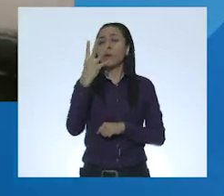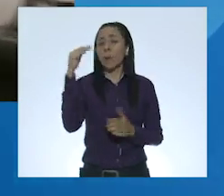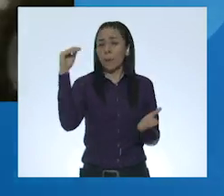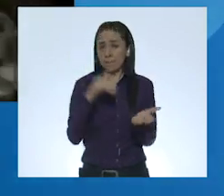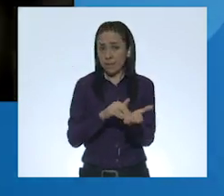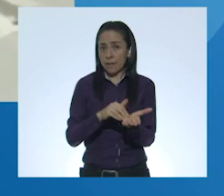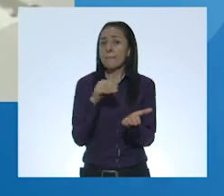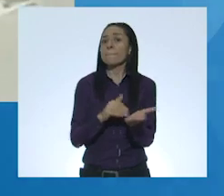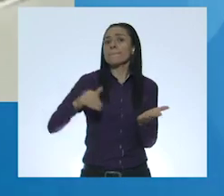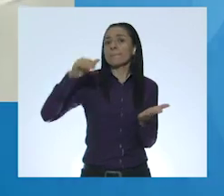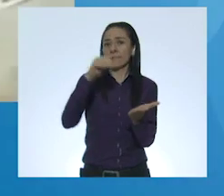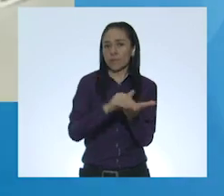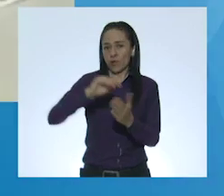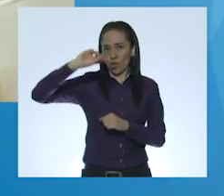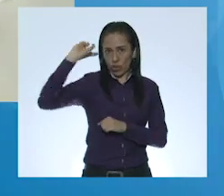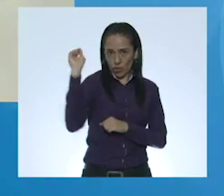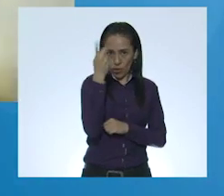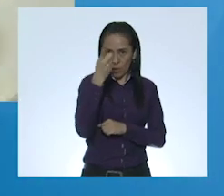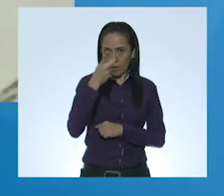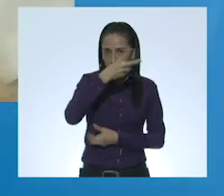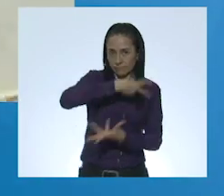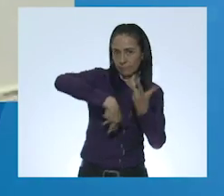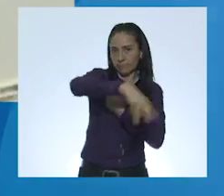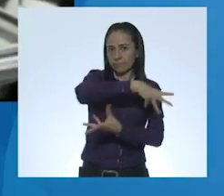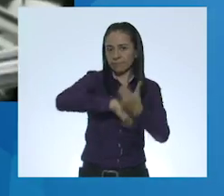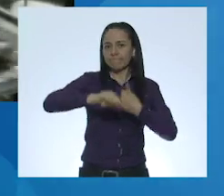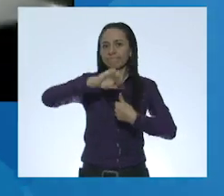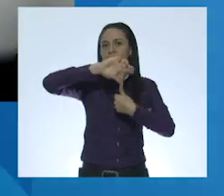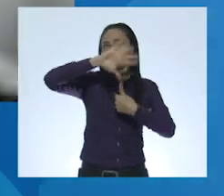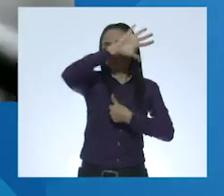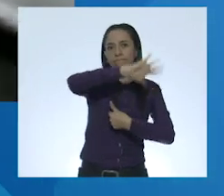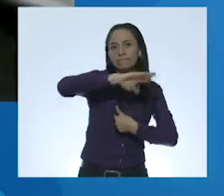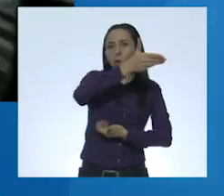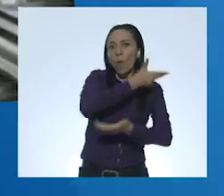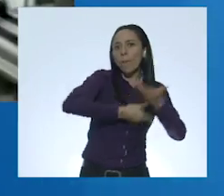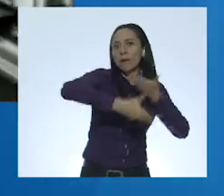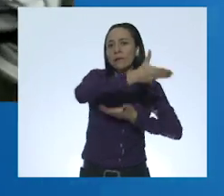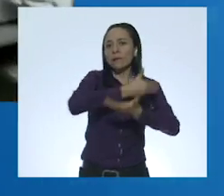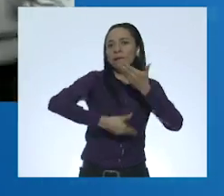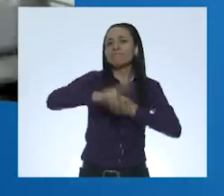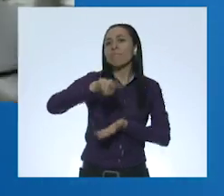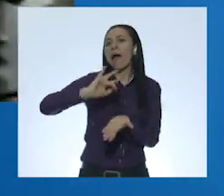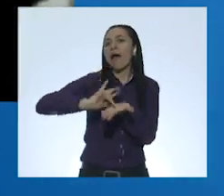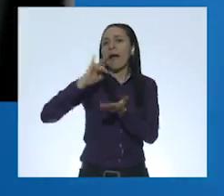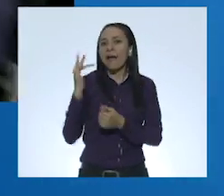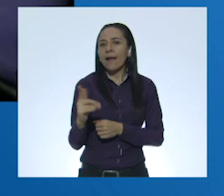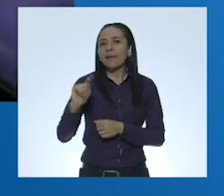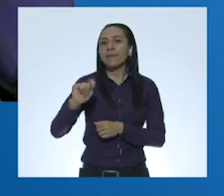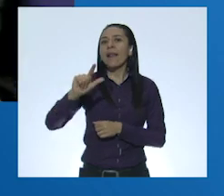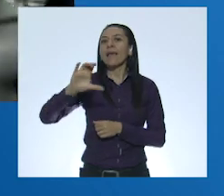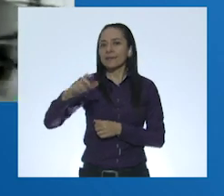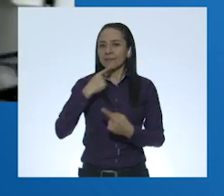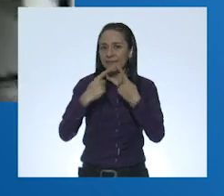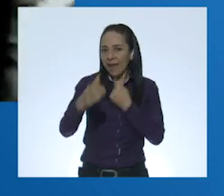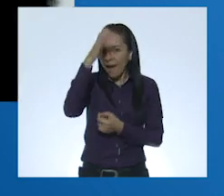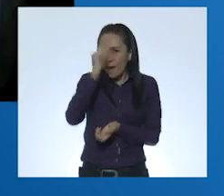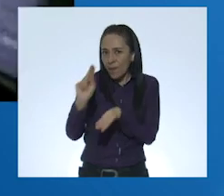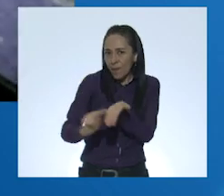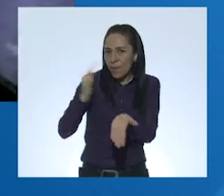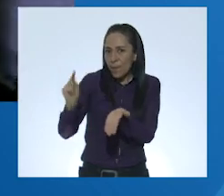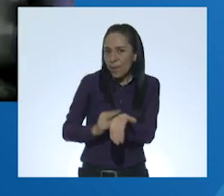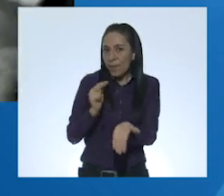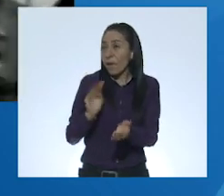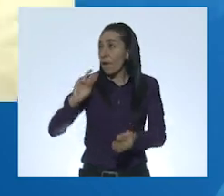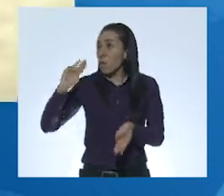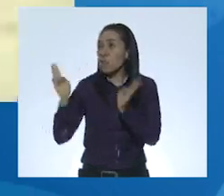millones. La zona comercial de Norteamérica es, gracias al Tratado de Libre Comercio, una de las más dinámicas del